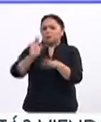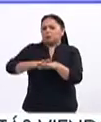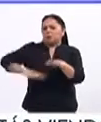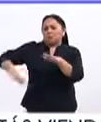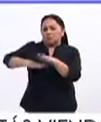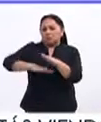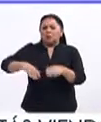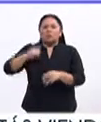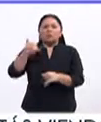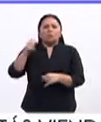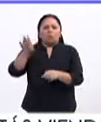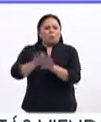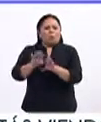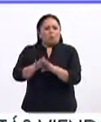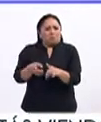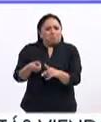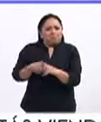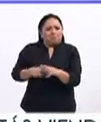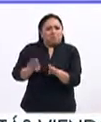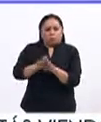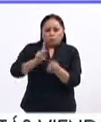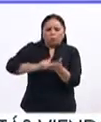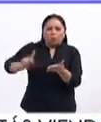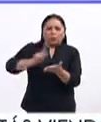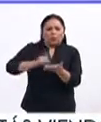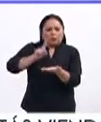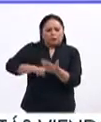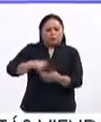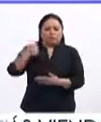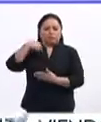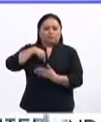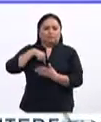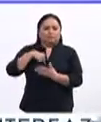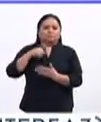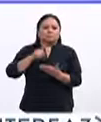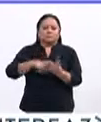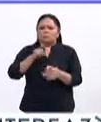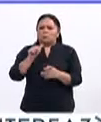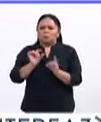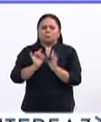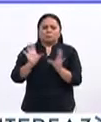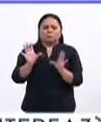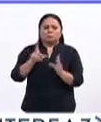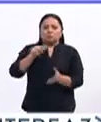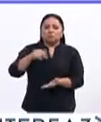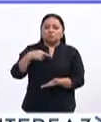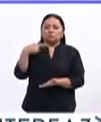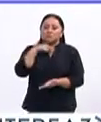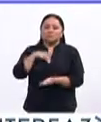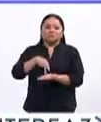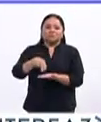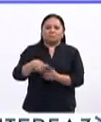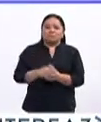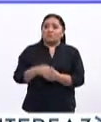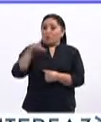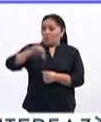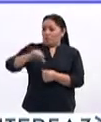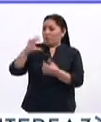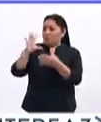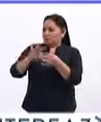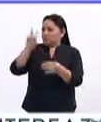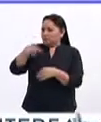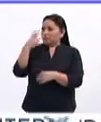básicos y cómo se empieza a hacer el poema dentro de su pecho y de repente camina casi como. Pues hoy nos hablaste de 3